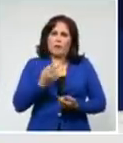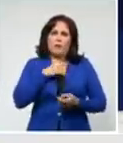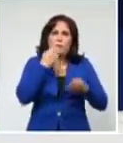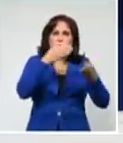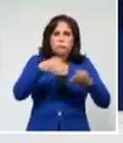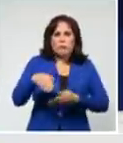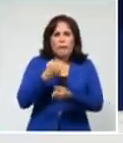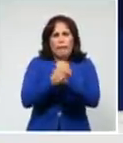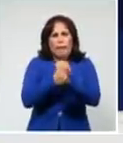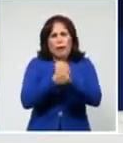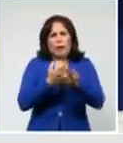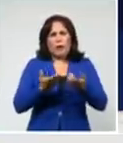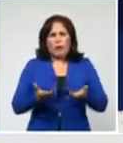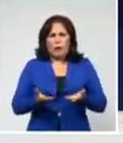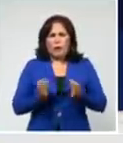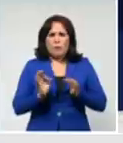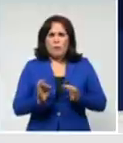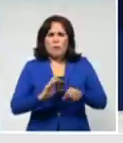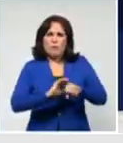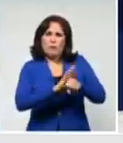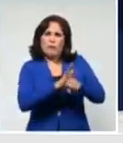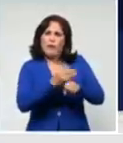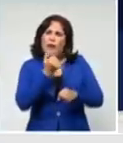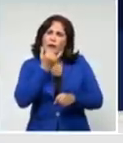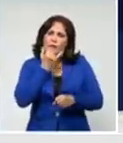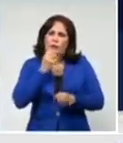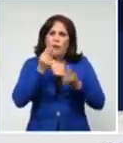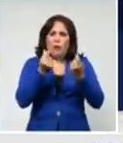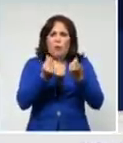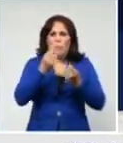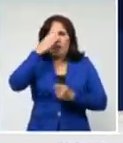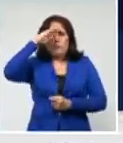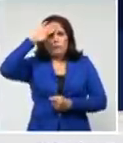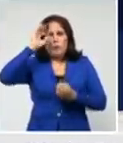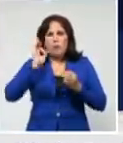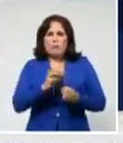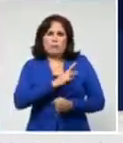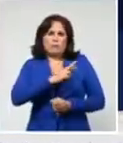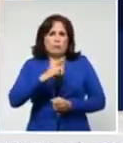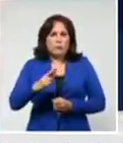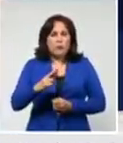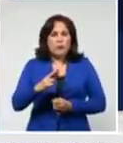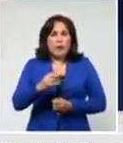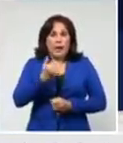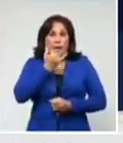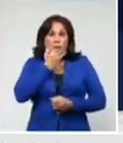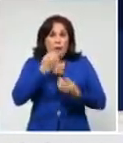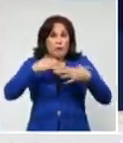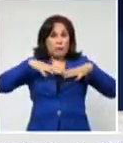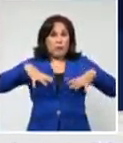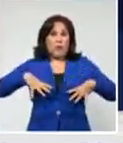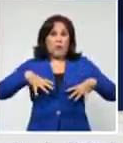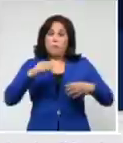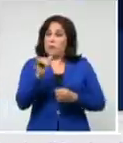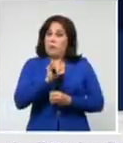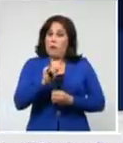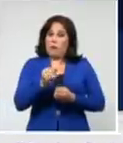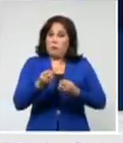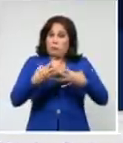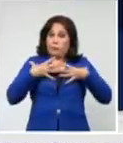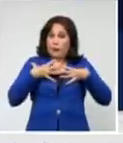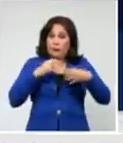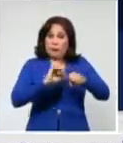al país, a Cuba, a la revolución, además del daño de salud, que ya es